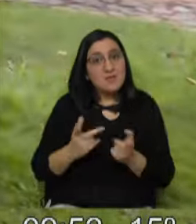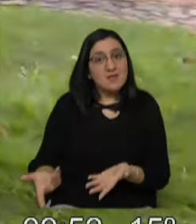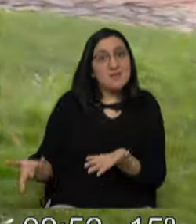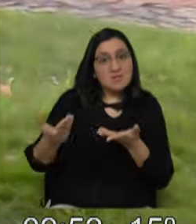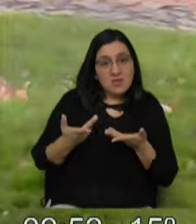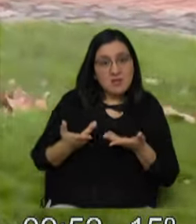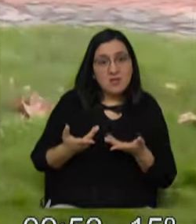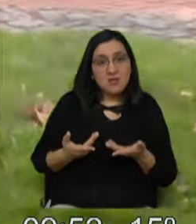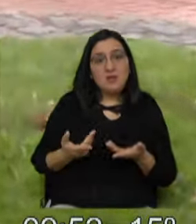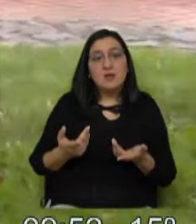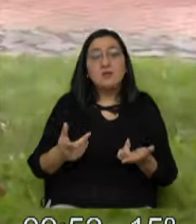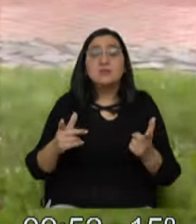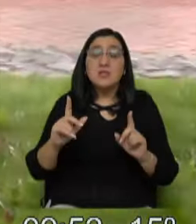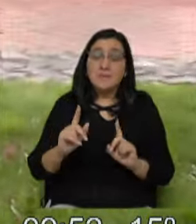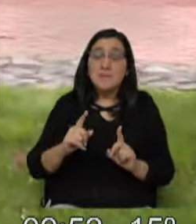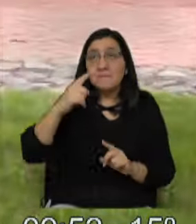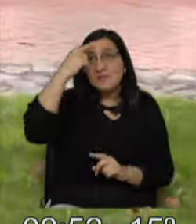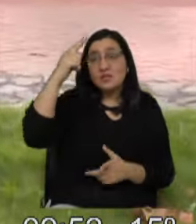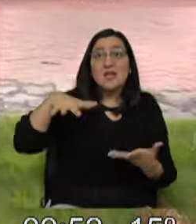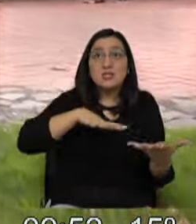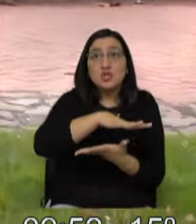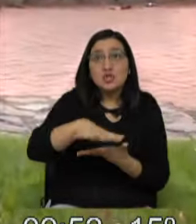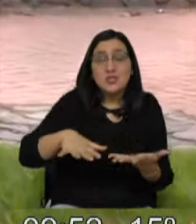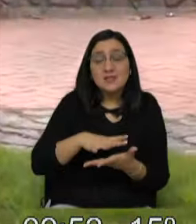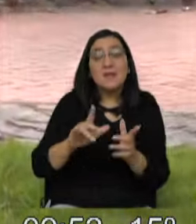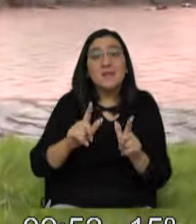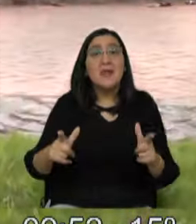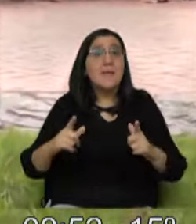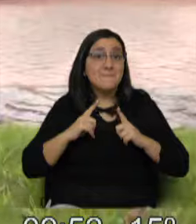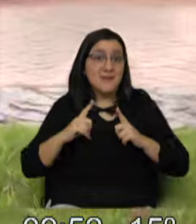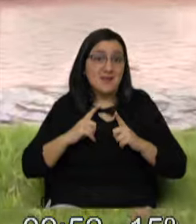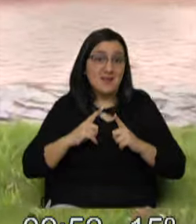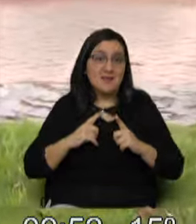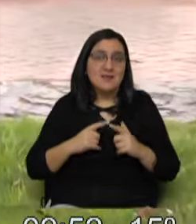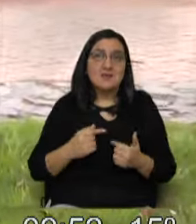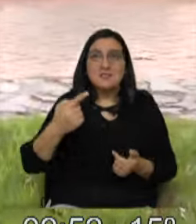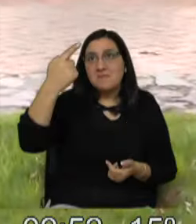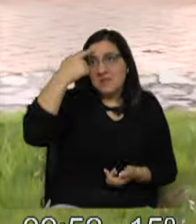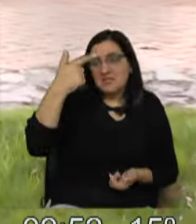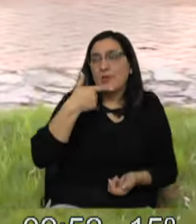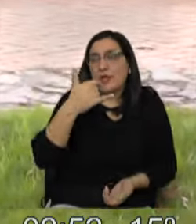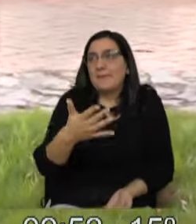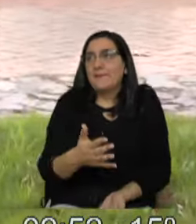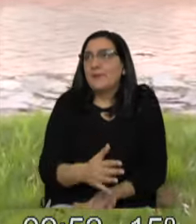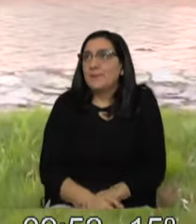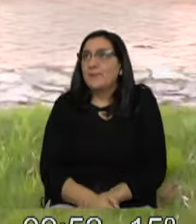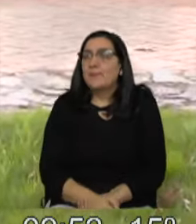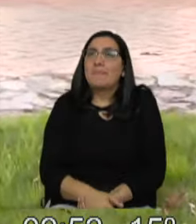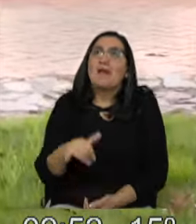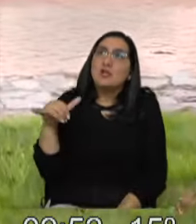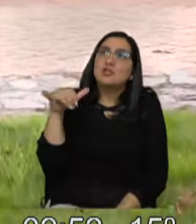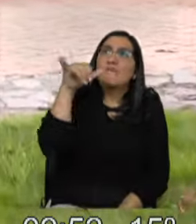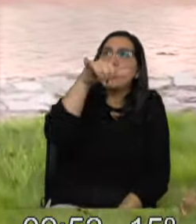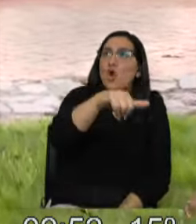otra. Y creo que también la sociedad está basada en esperar algo de los demás, ¿no, Fito? Si uno se pone a pensar los